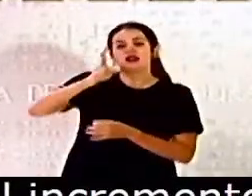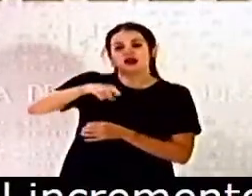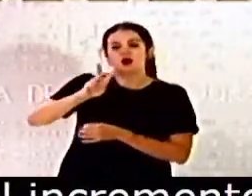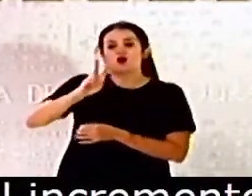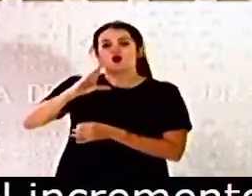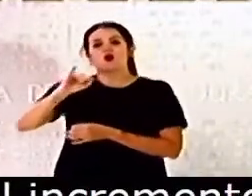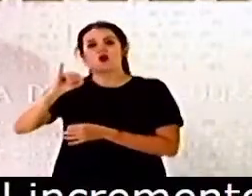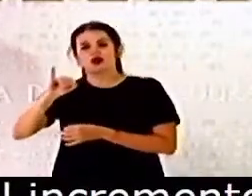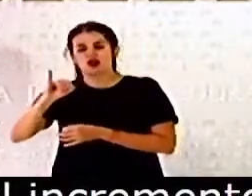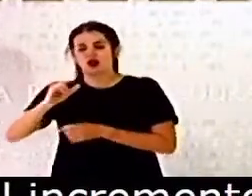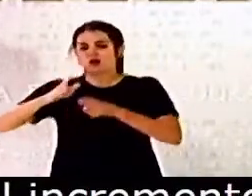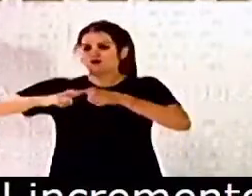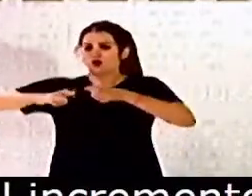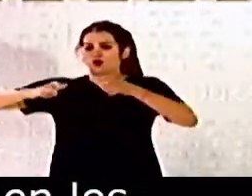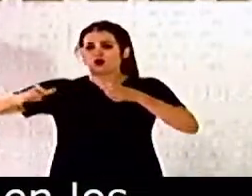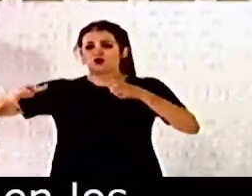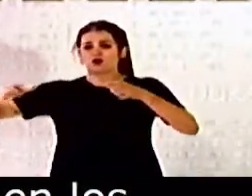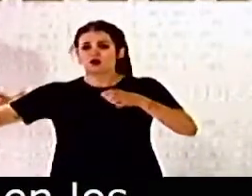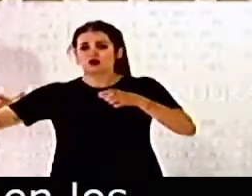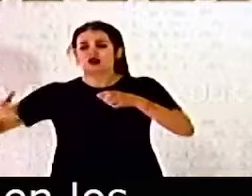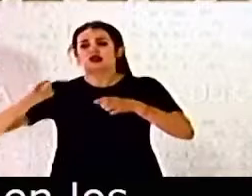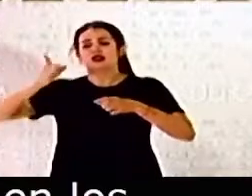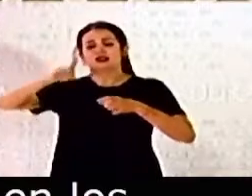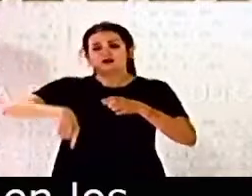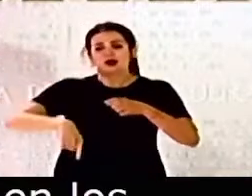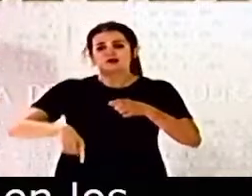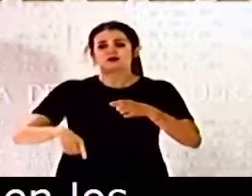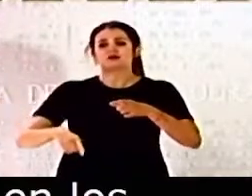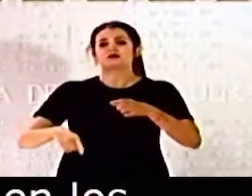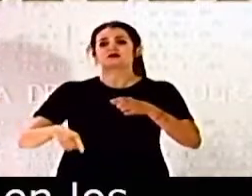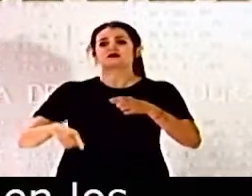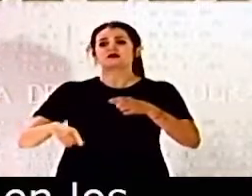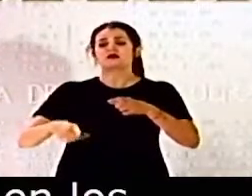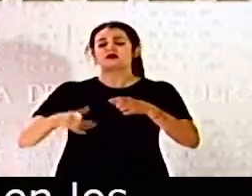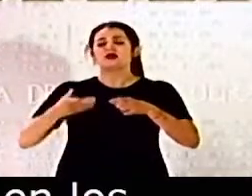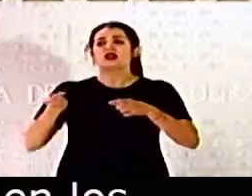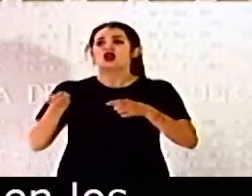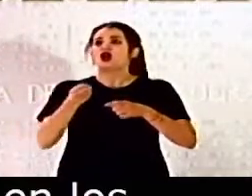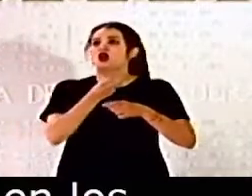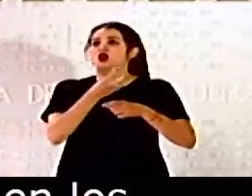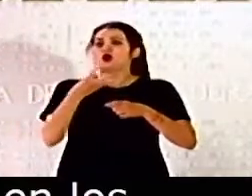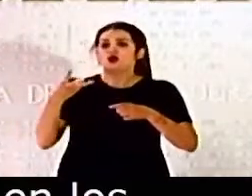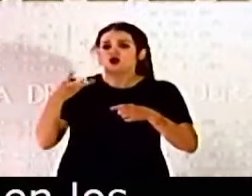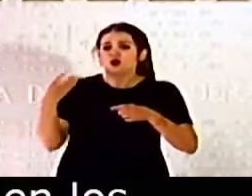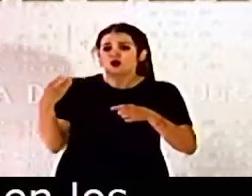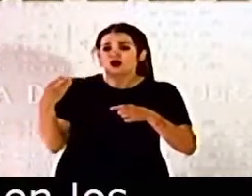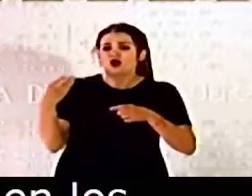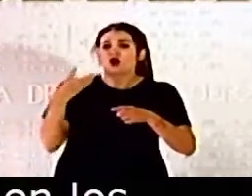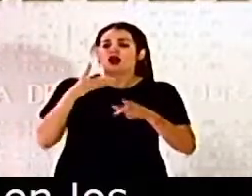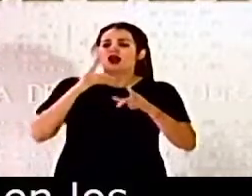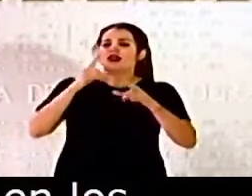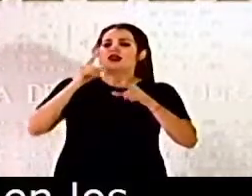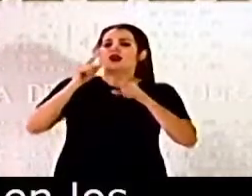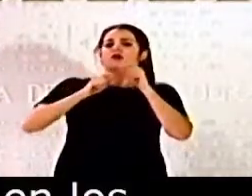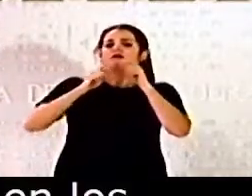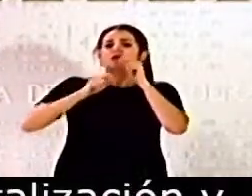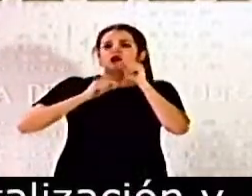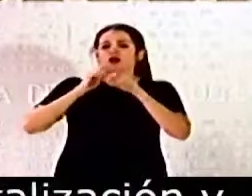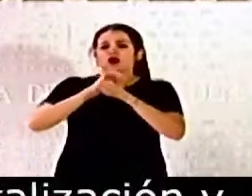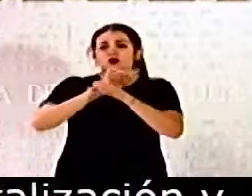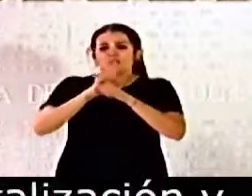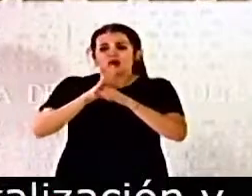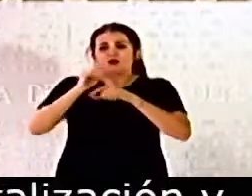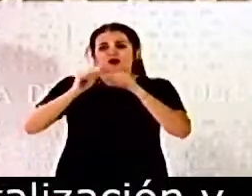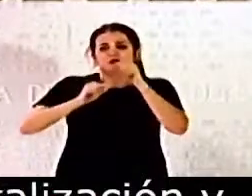UCI, así como los indicadores de reproducción del virus, tanto la velocidad a